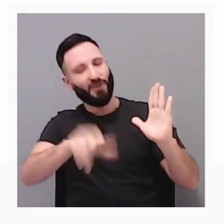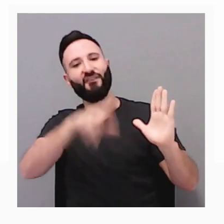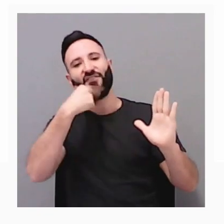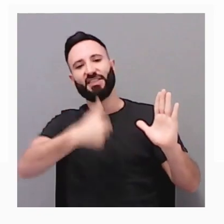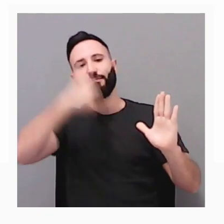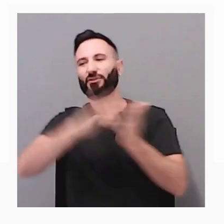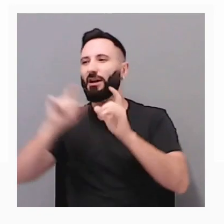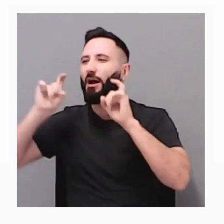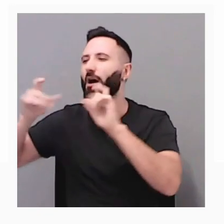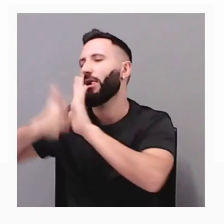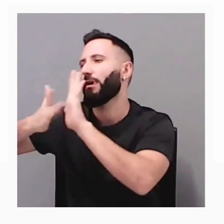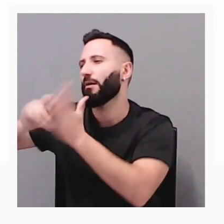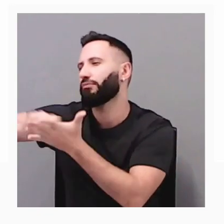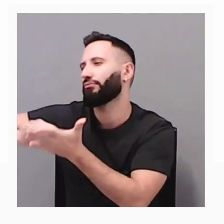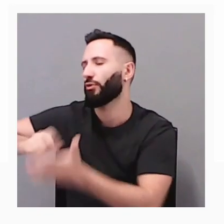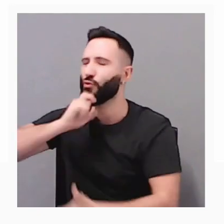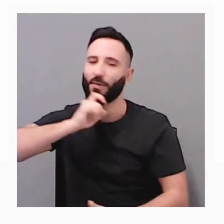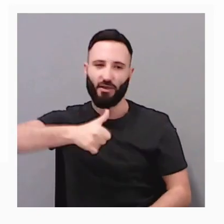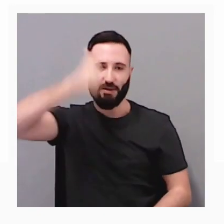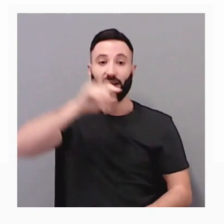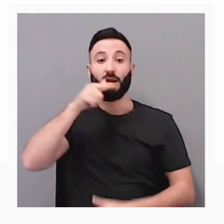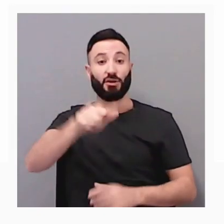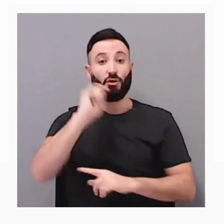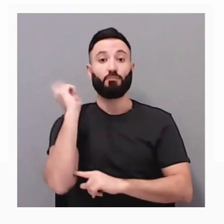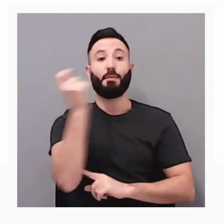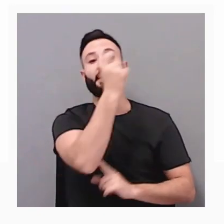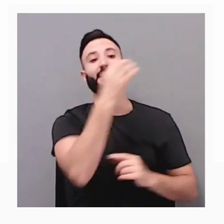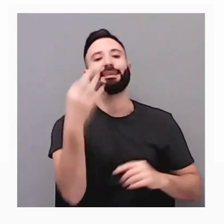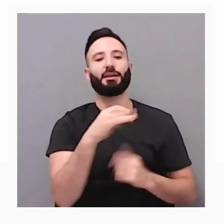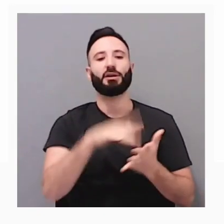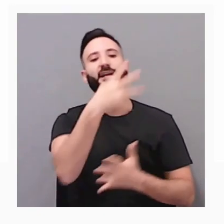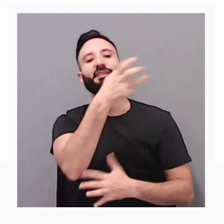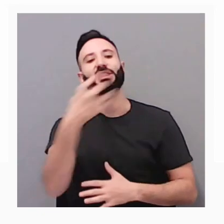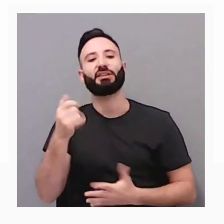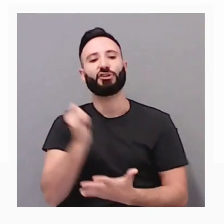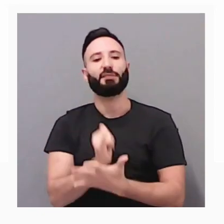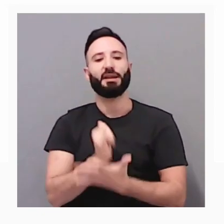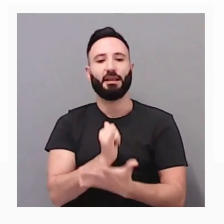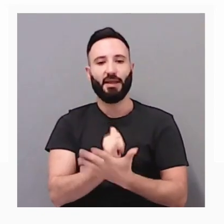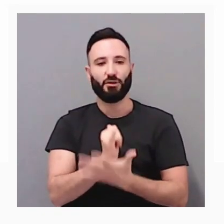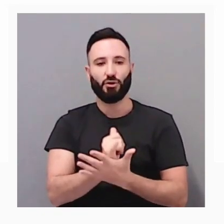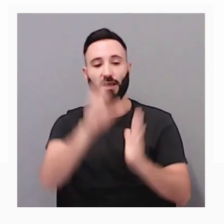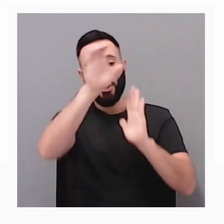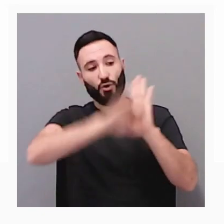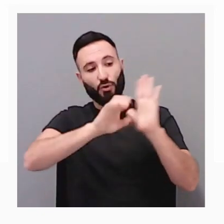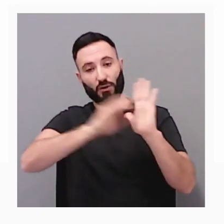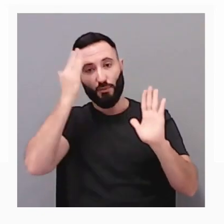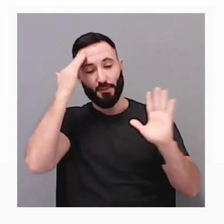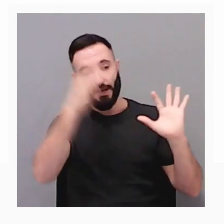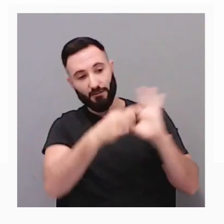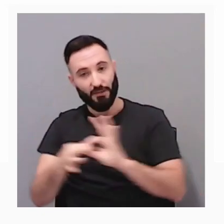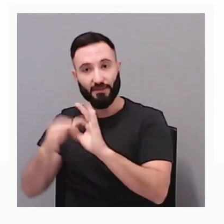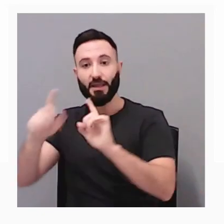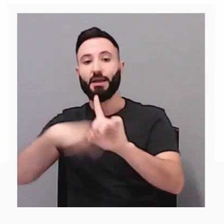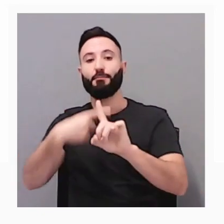¿no? Y con esto lo que hemos logrado ya es que de los 300 experimentos que tenemos alineados con el currículo de primaria y los más de